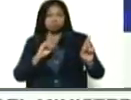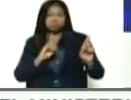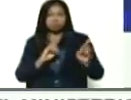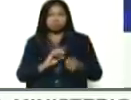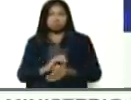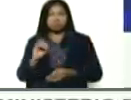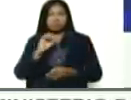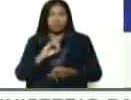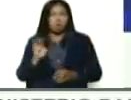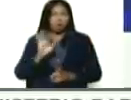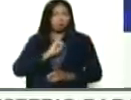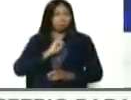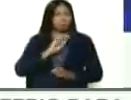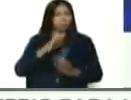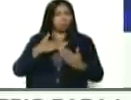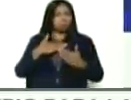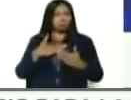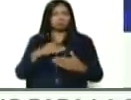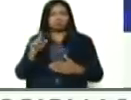pero individualismo